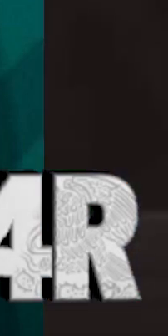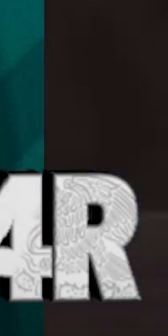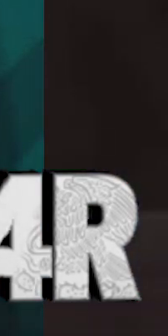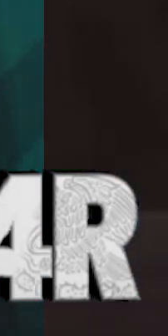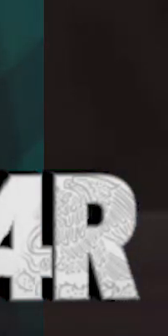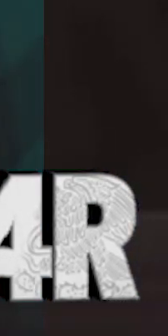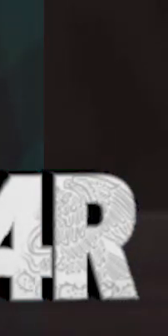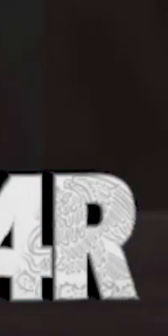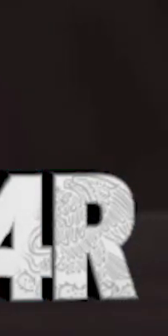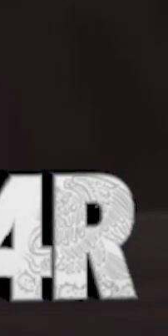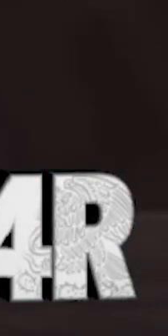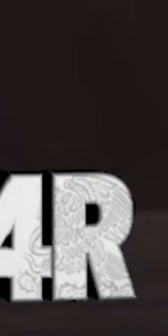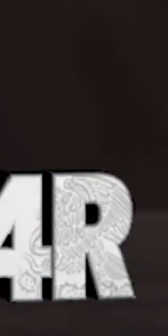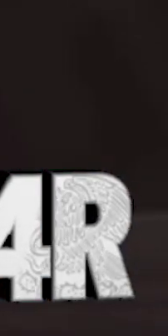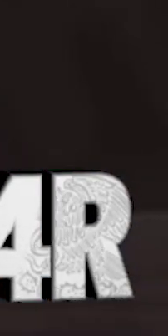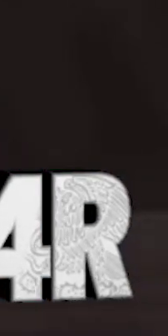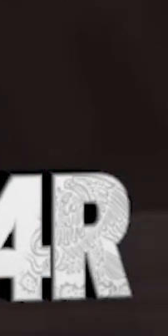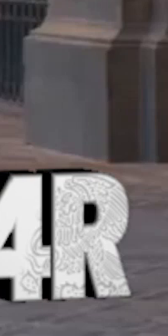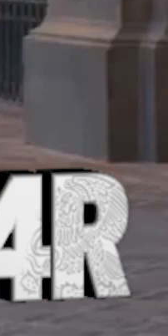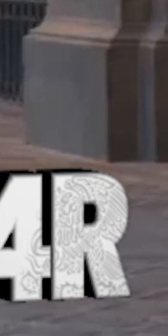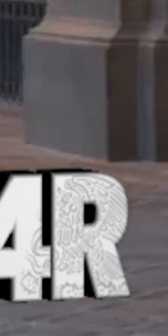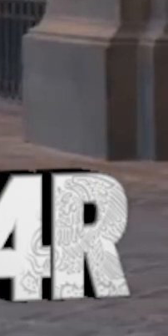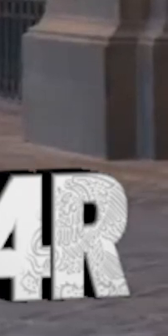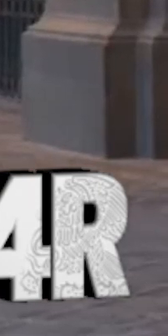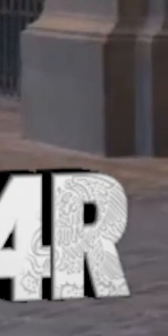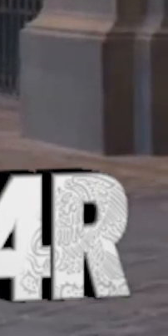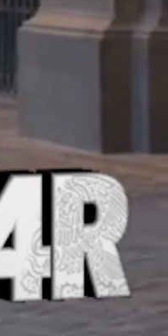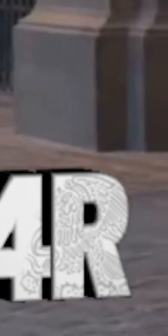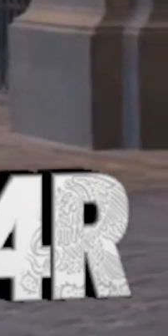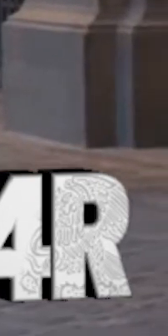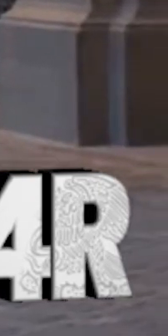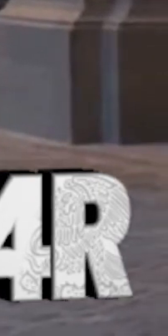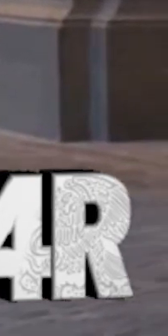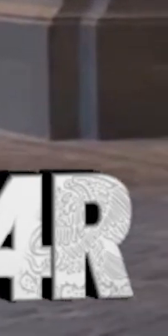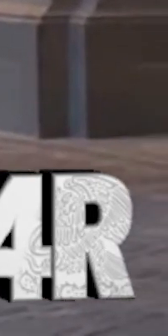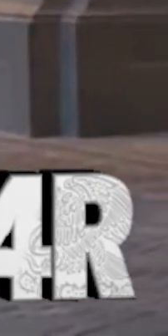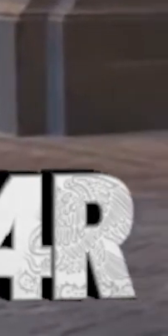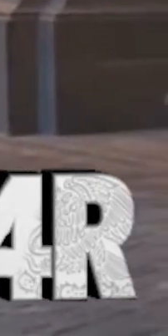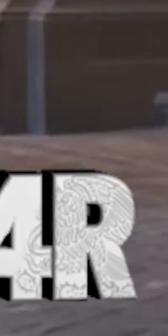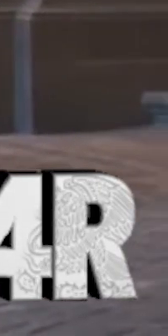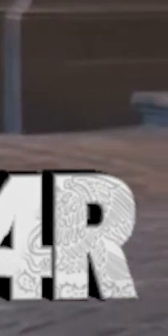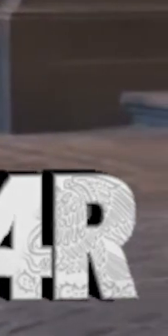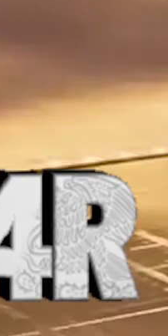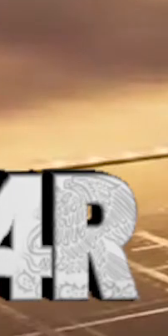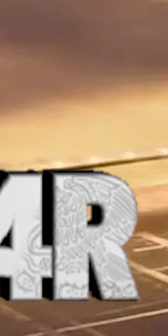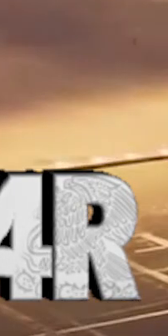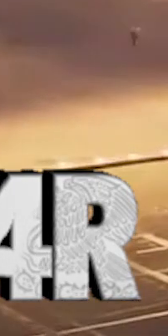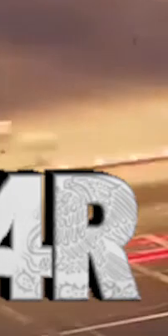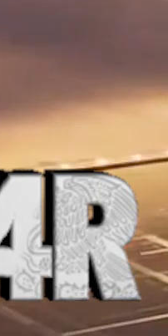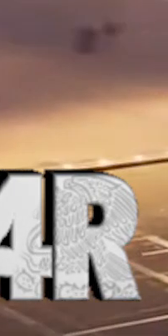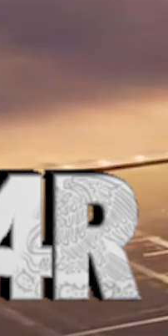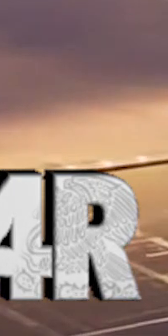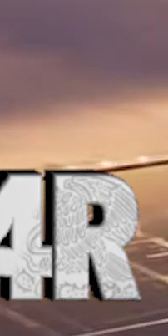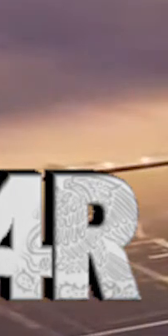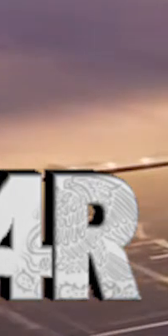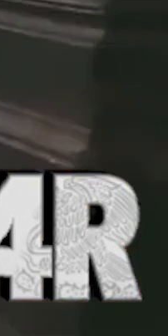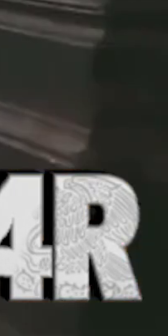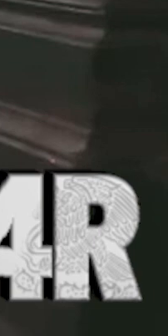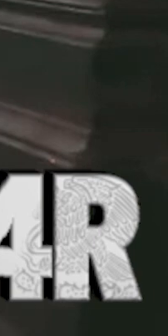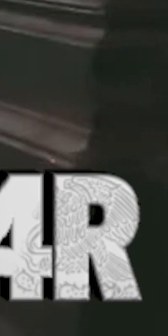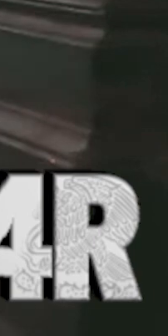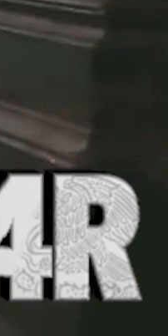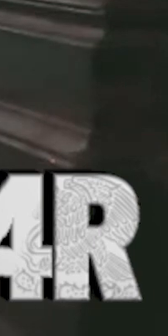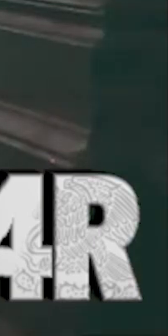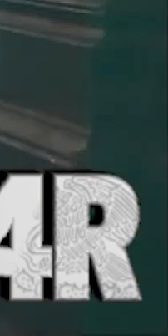de la nación, en una oleada de especulaciones por parte de la oposición de que si estaba bien de salud o de que